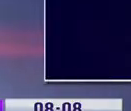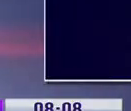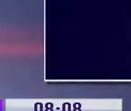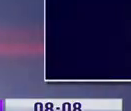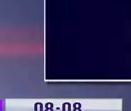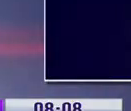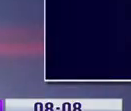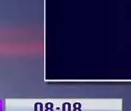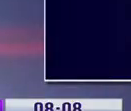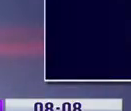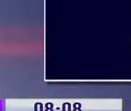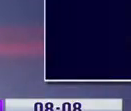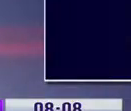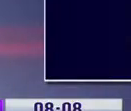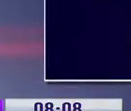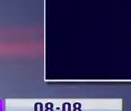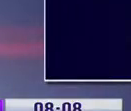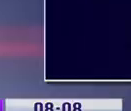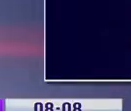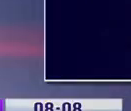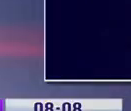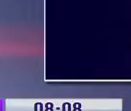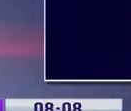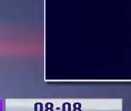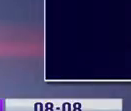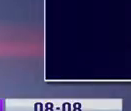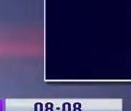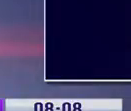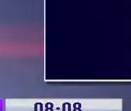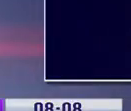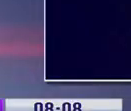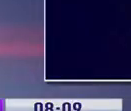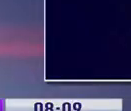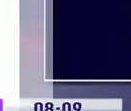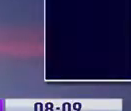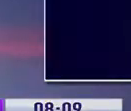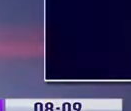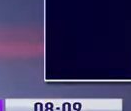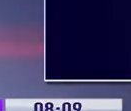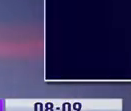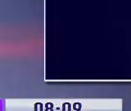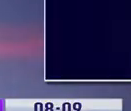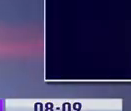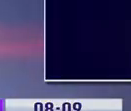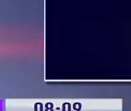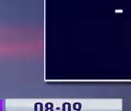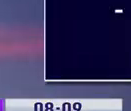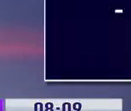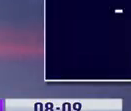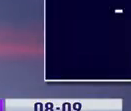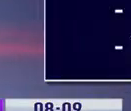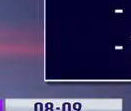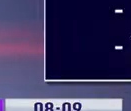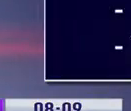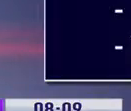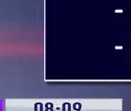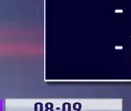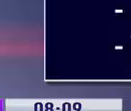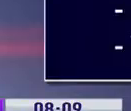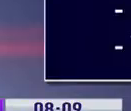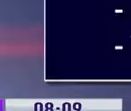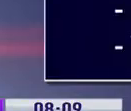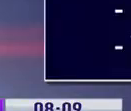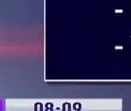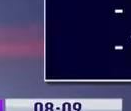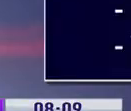médicos de pichincha miranda pucará bajo rumiloma sanjuán de la armenia san juan de la cruz san lorenzo san